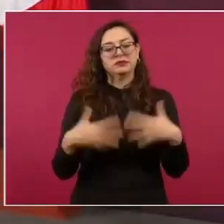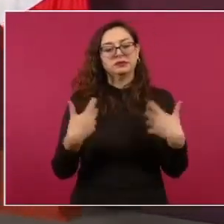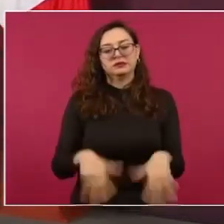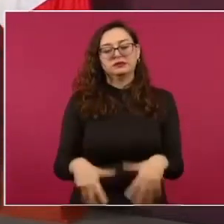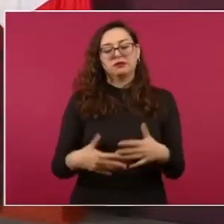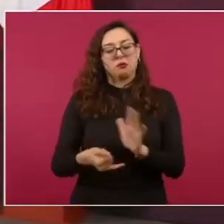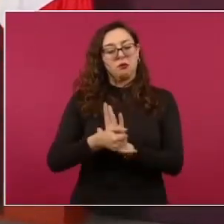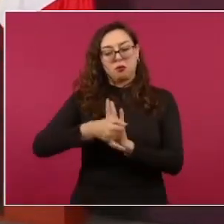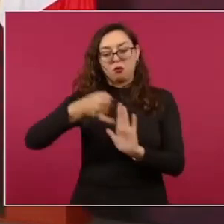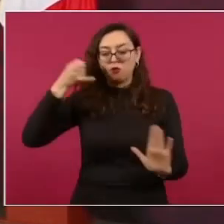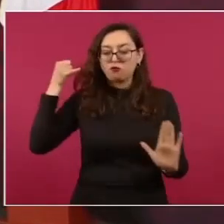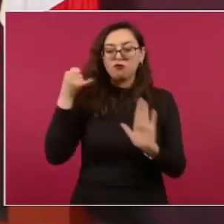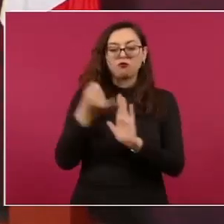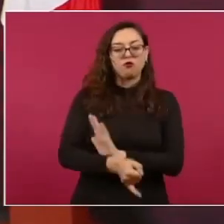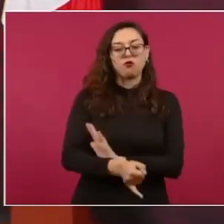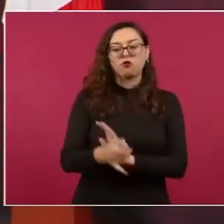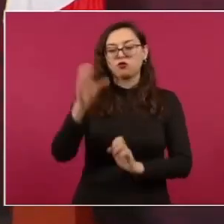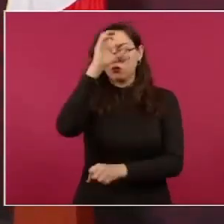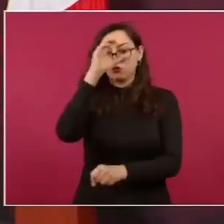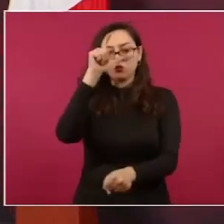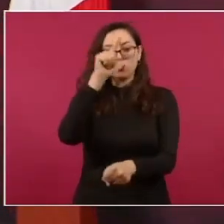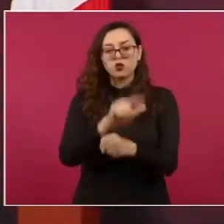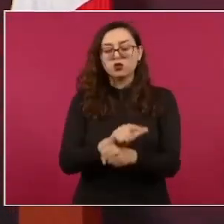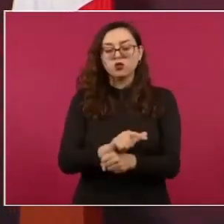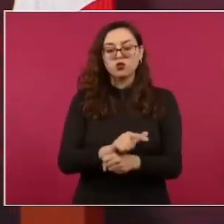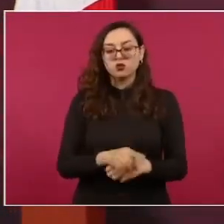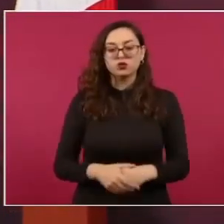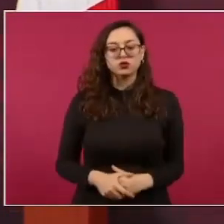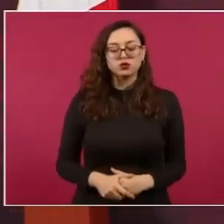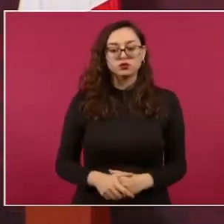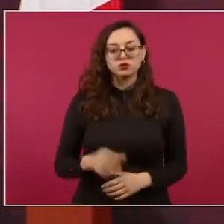profundas. Nos